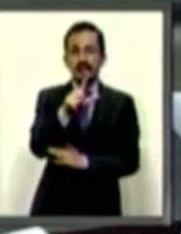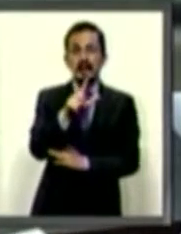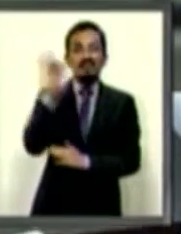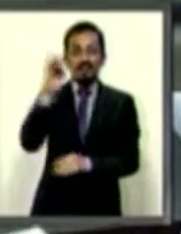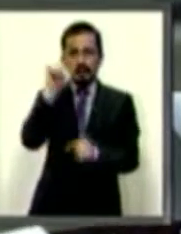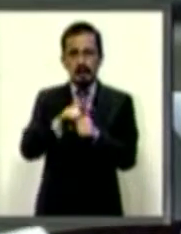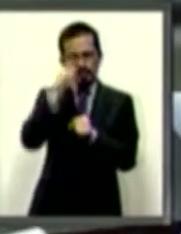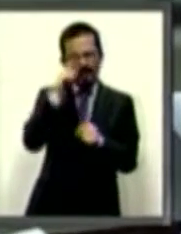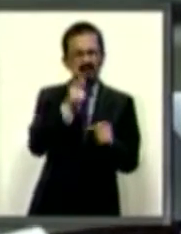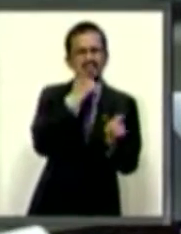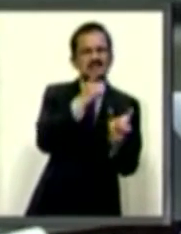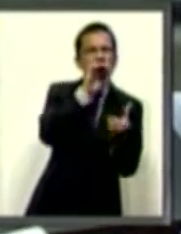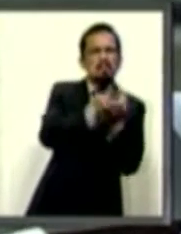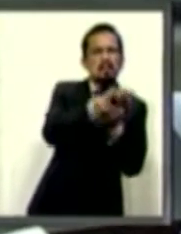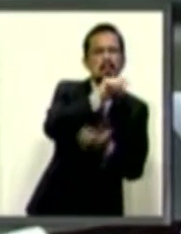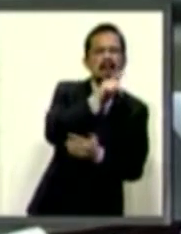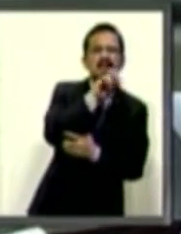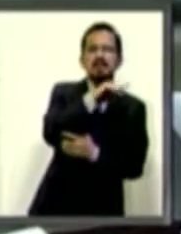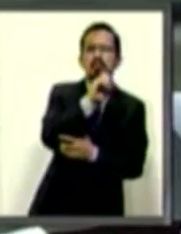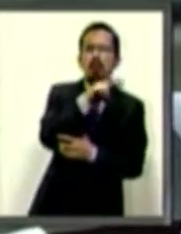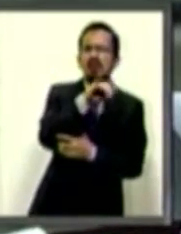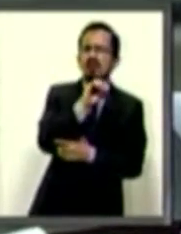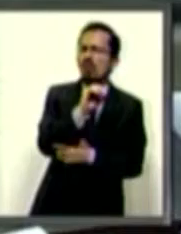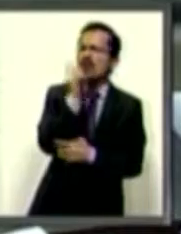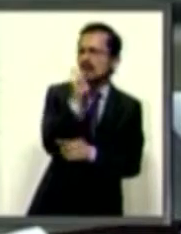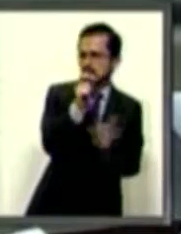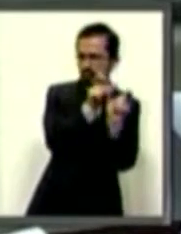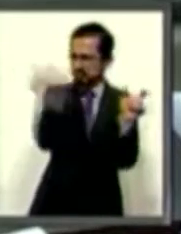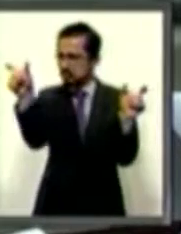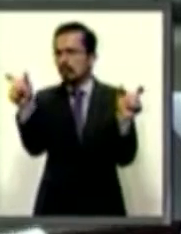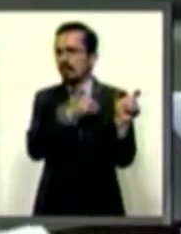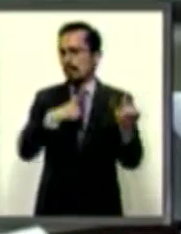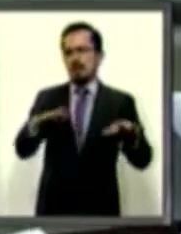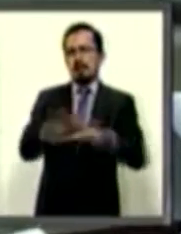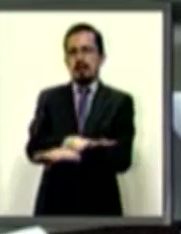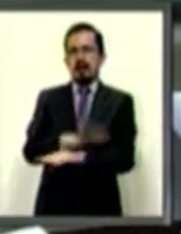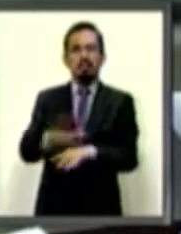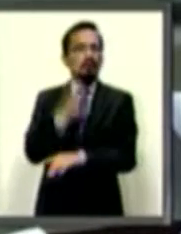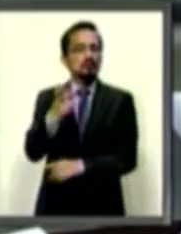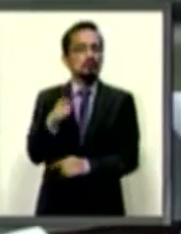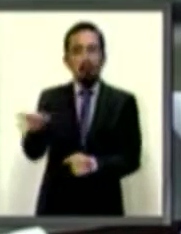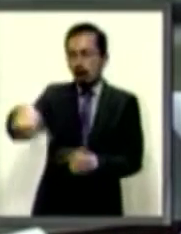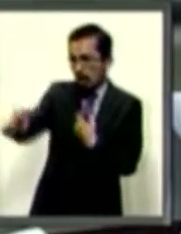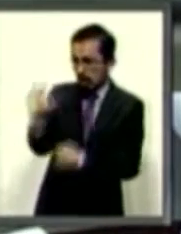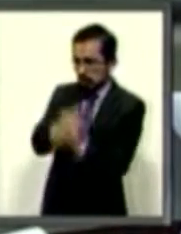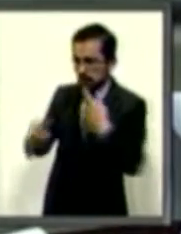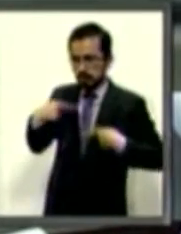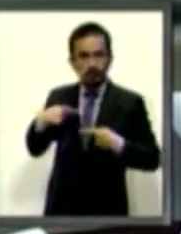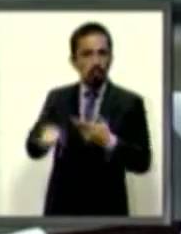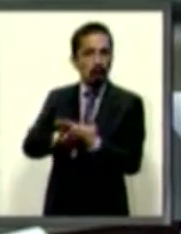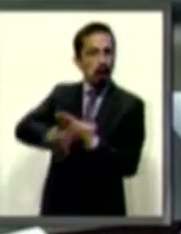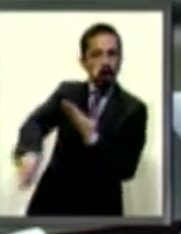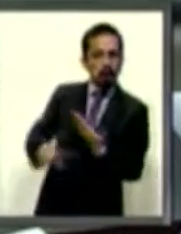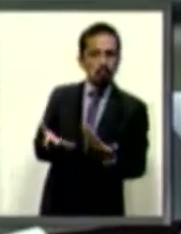matrimonio, pues la actual atenta contra la autodeterminación de las personas, excluyendo la posibilidad de